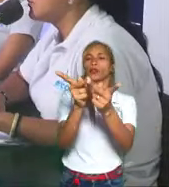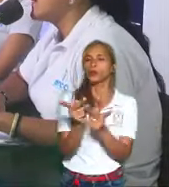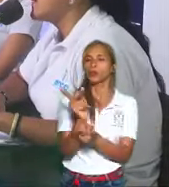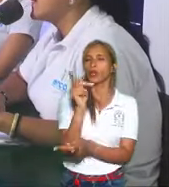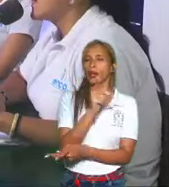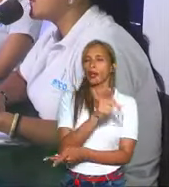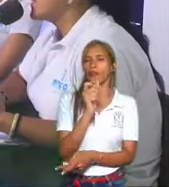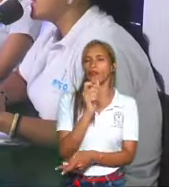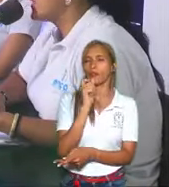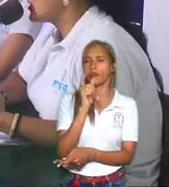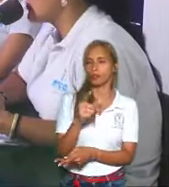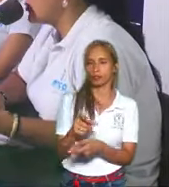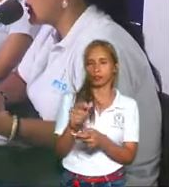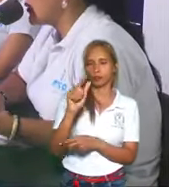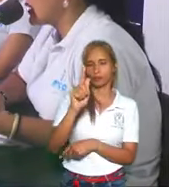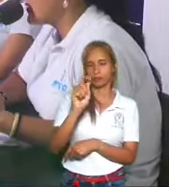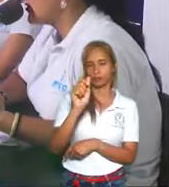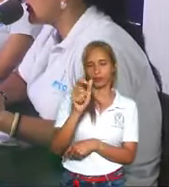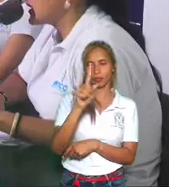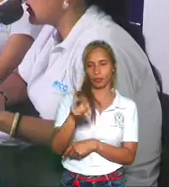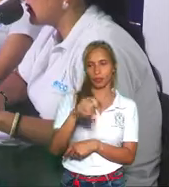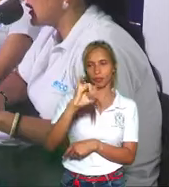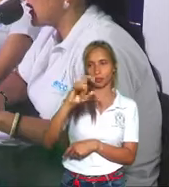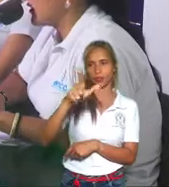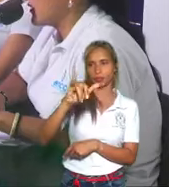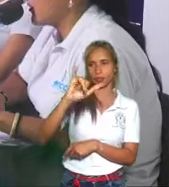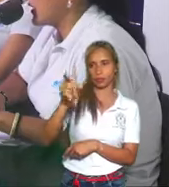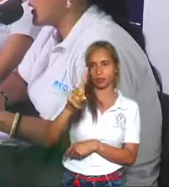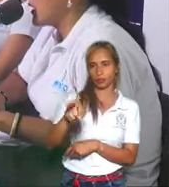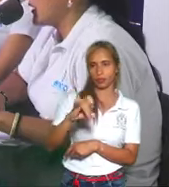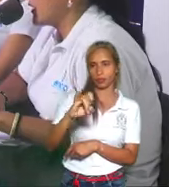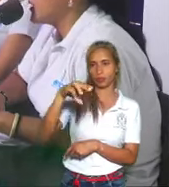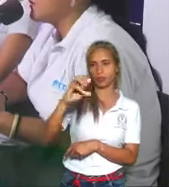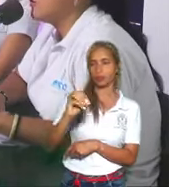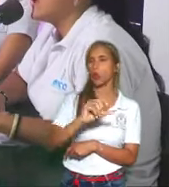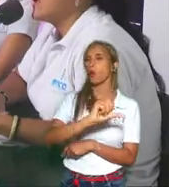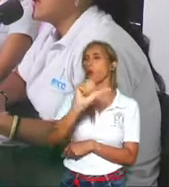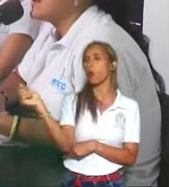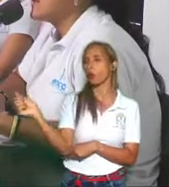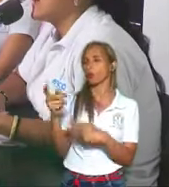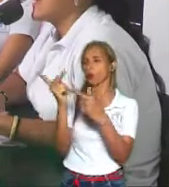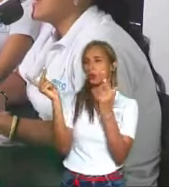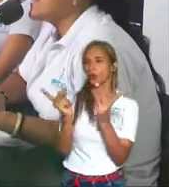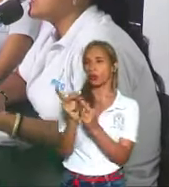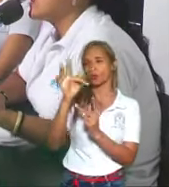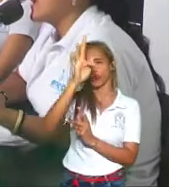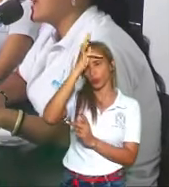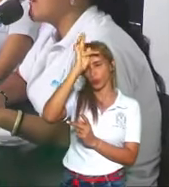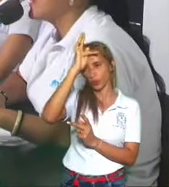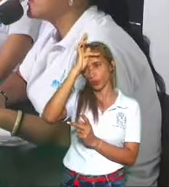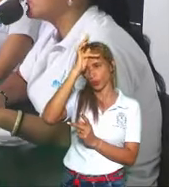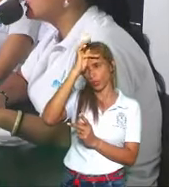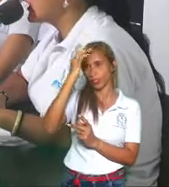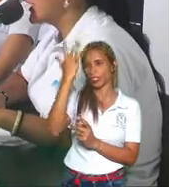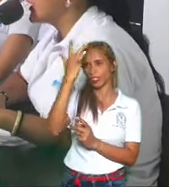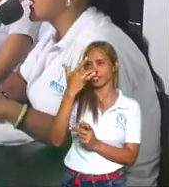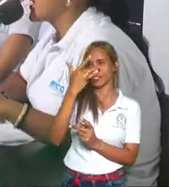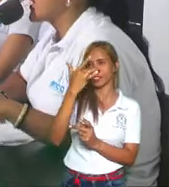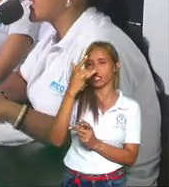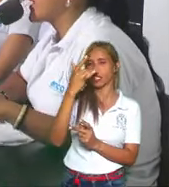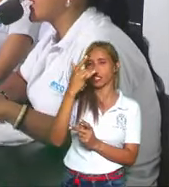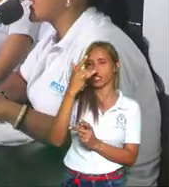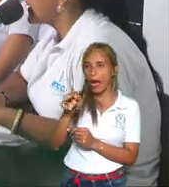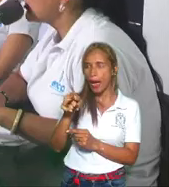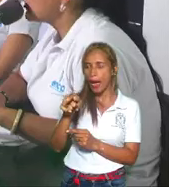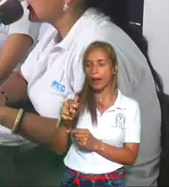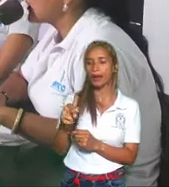Facilísimo, también tenemos algunos locales comerciales como la droguería El Negrito, etcétera, es la factura que